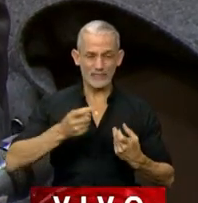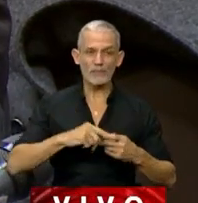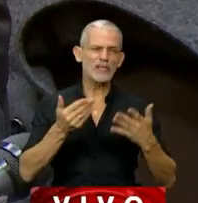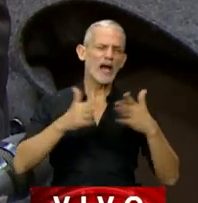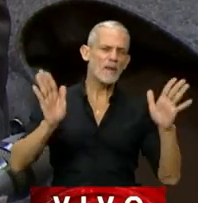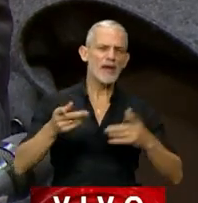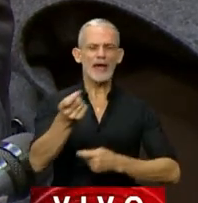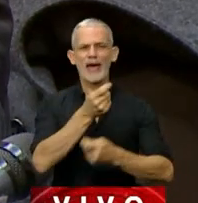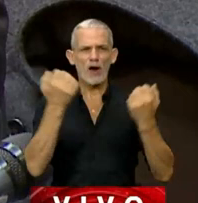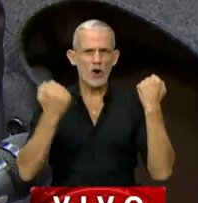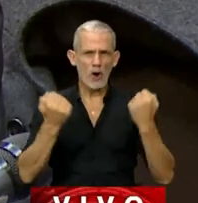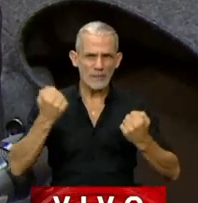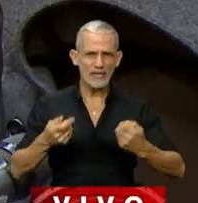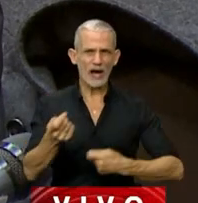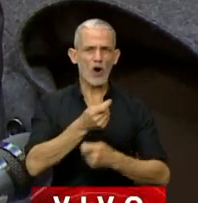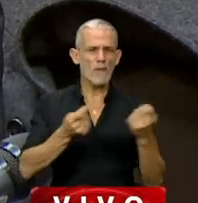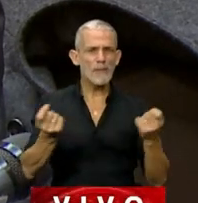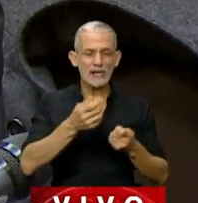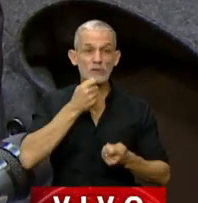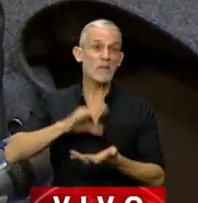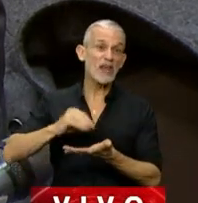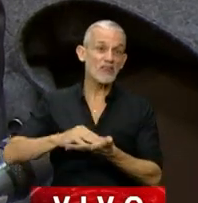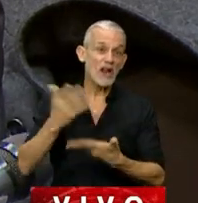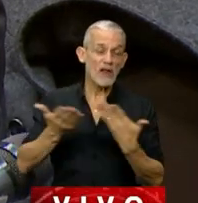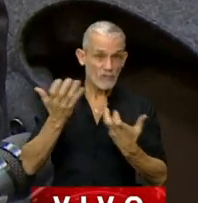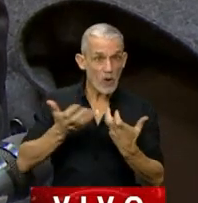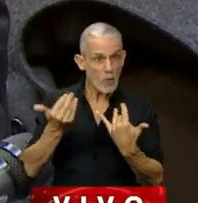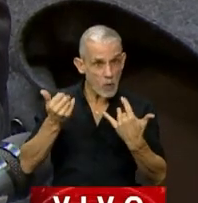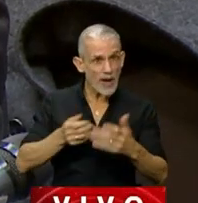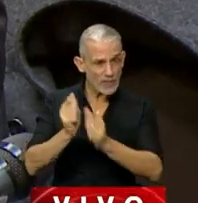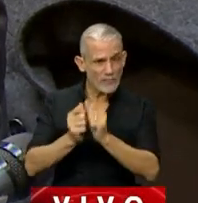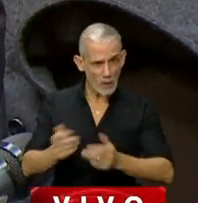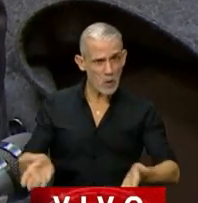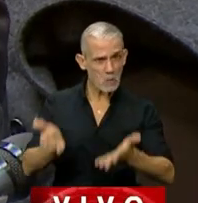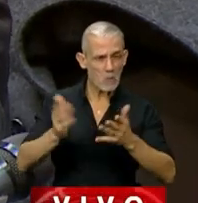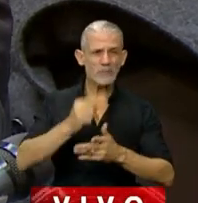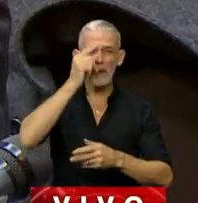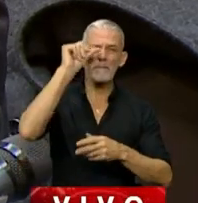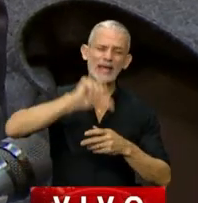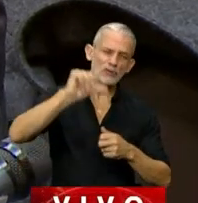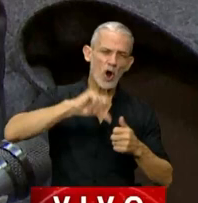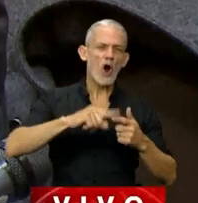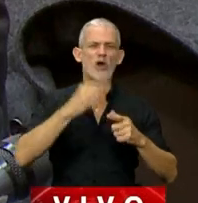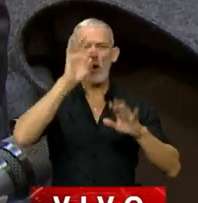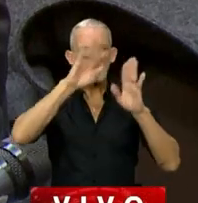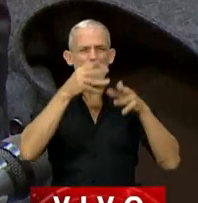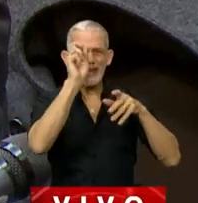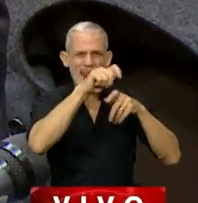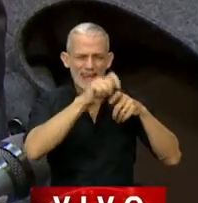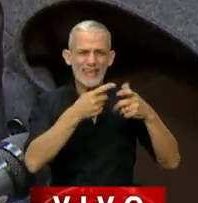la economía al comercio, si se hubiera puesto a Tierra del Fuego a producir lo que puede producir, petróleo,